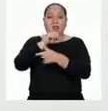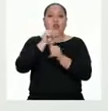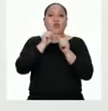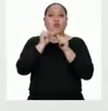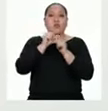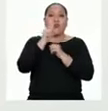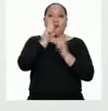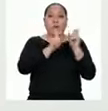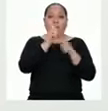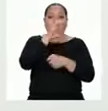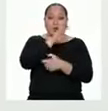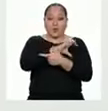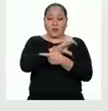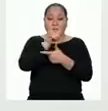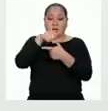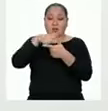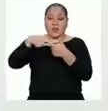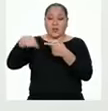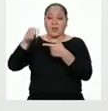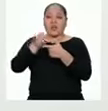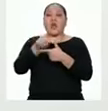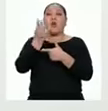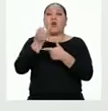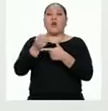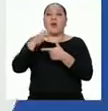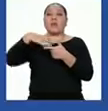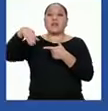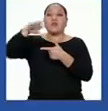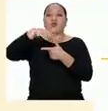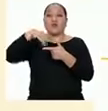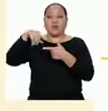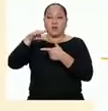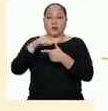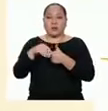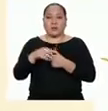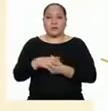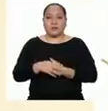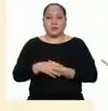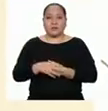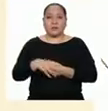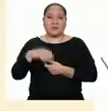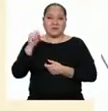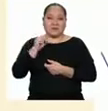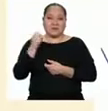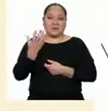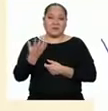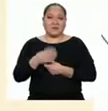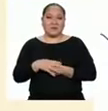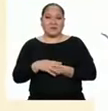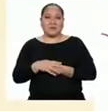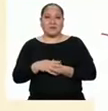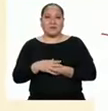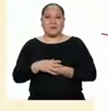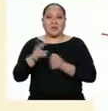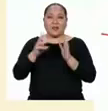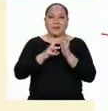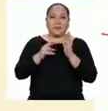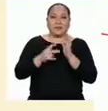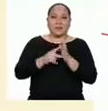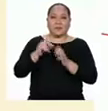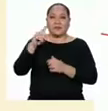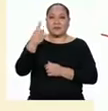seleccionaron cada variable entre el total de personas entrevistadas. Ahora sí, profe. Entonces, para